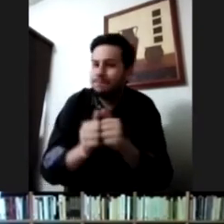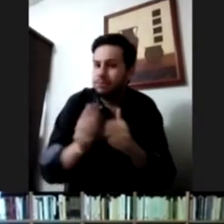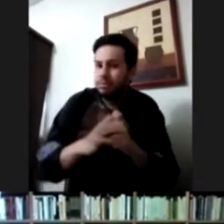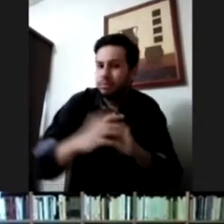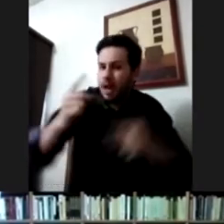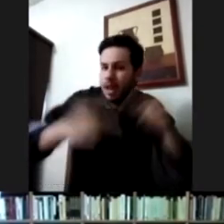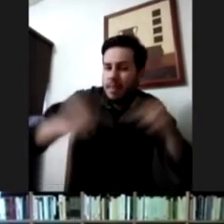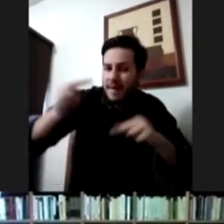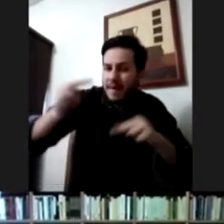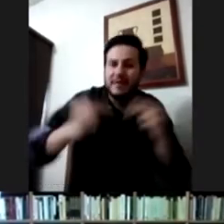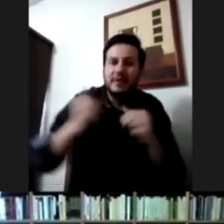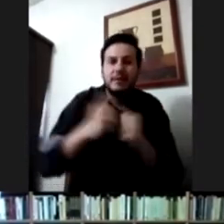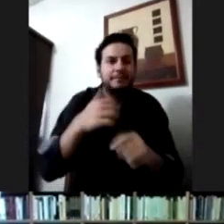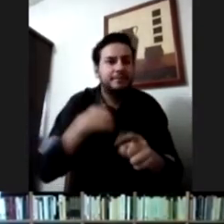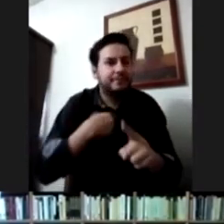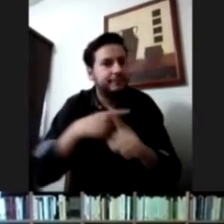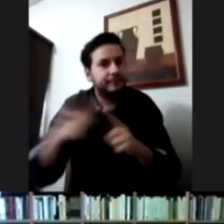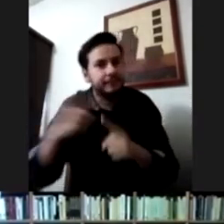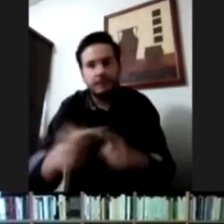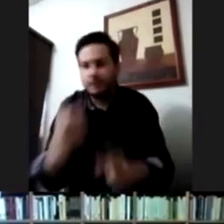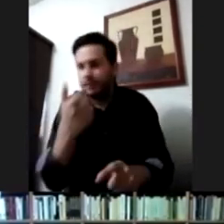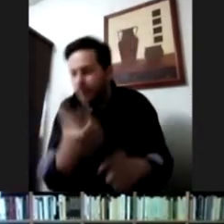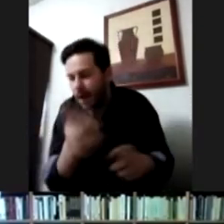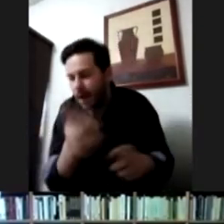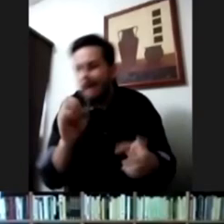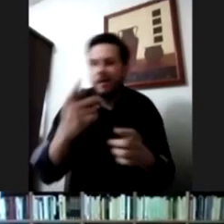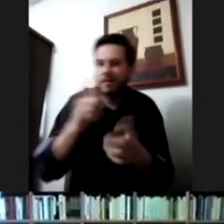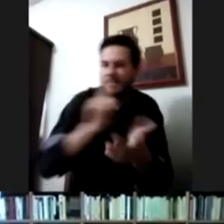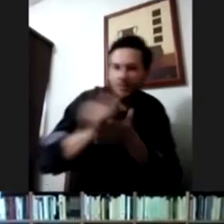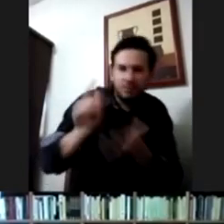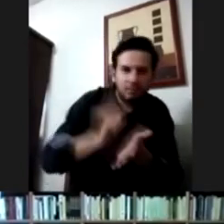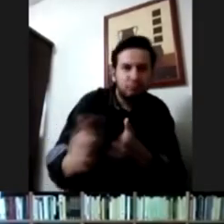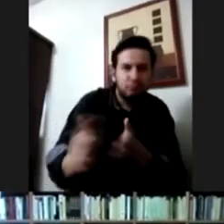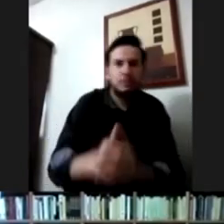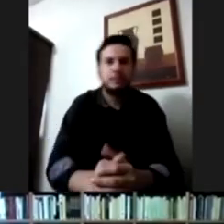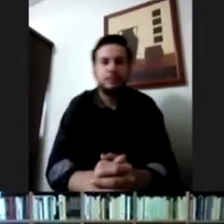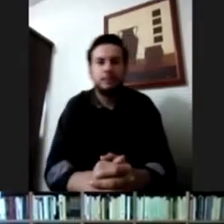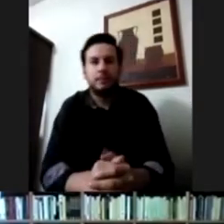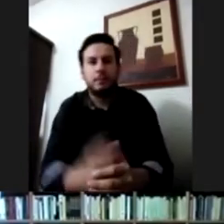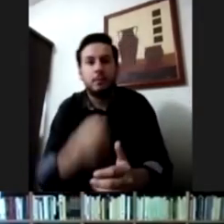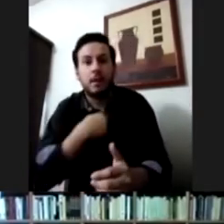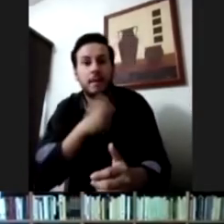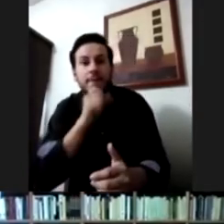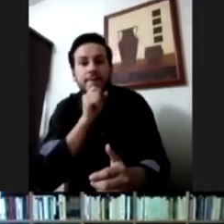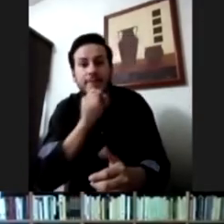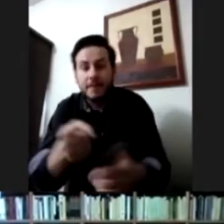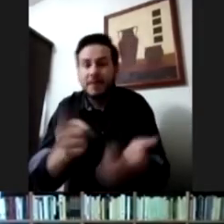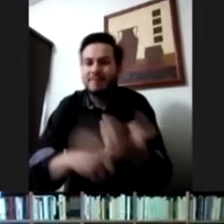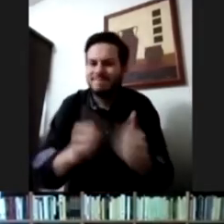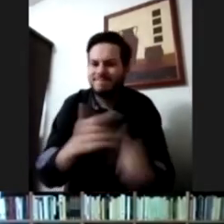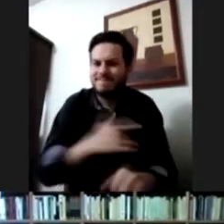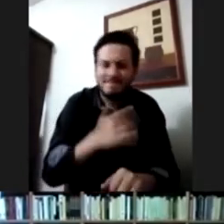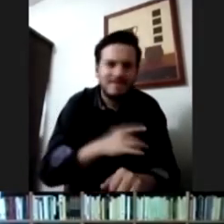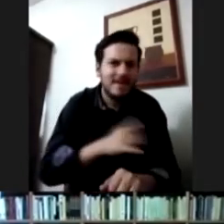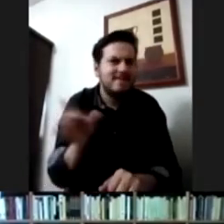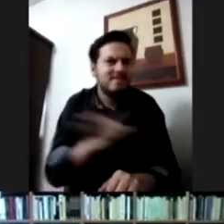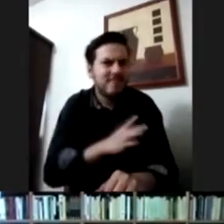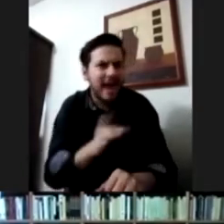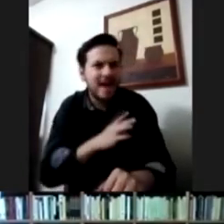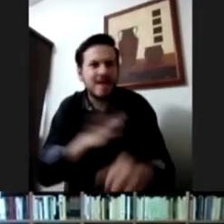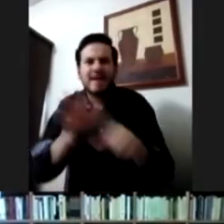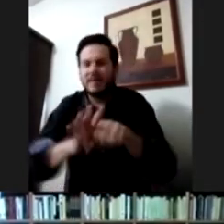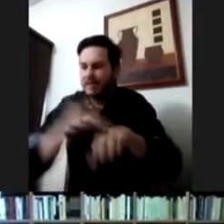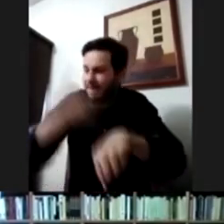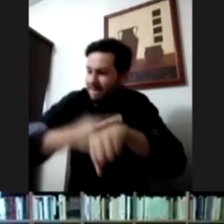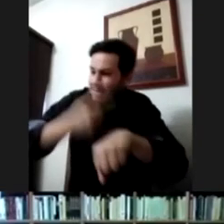espacios domésticos y laborales. También nos cuentan pues el miedo a enfermarse o que se enferme su familia,